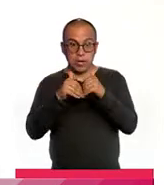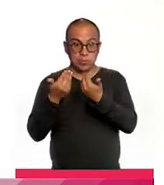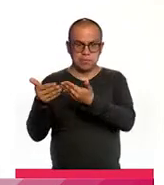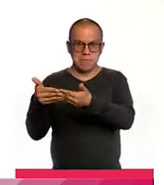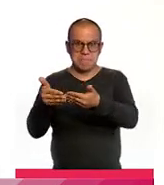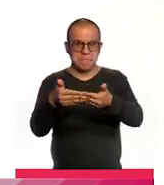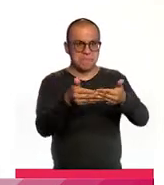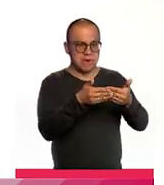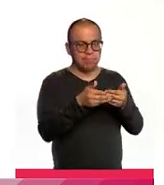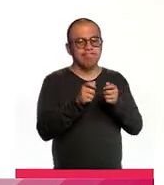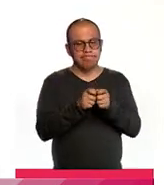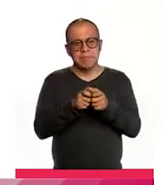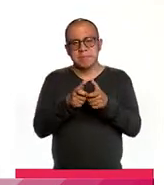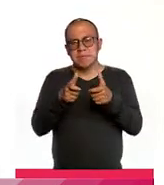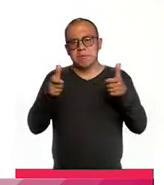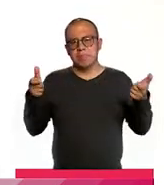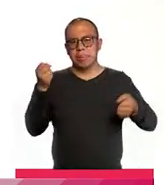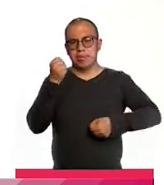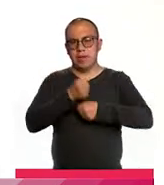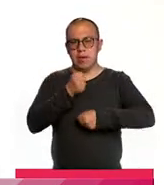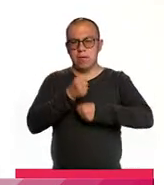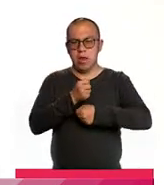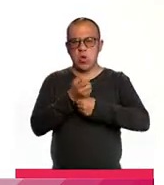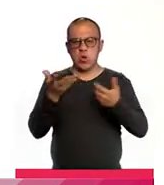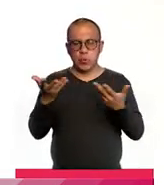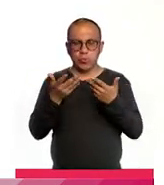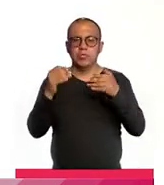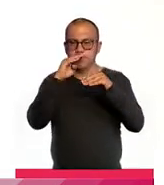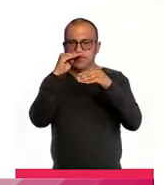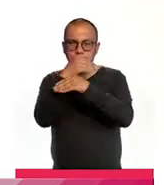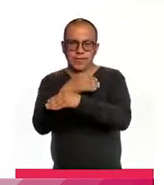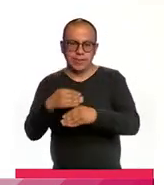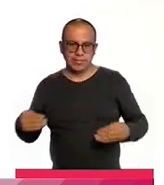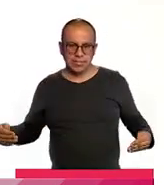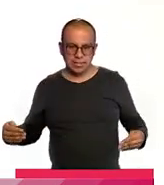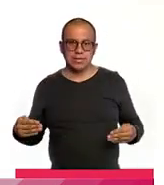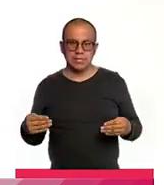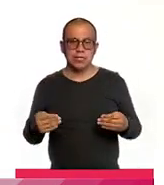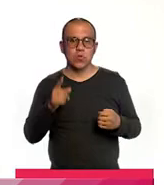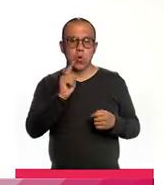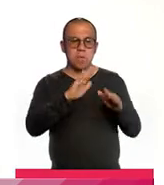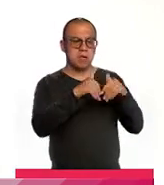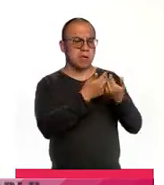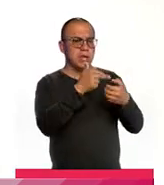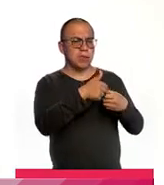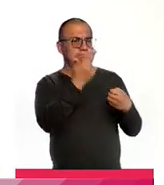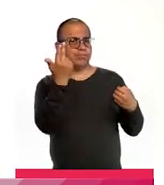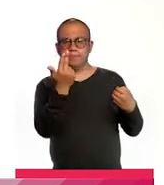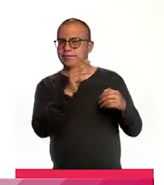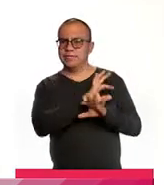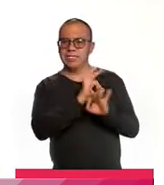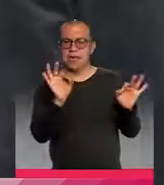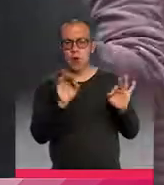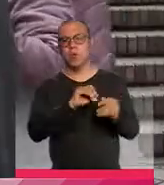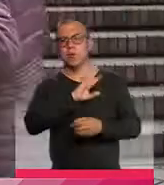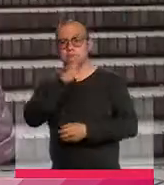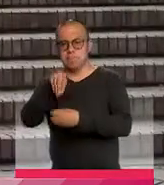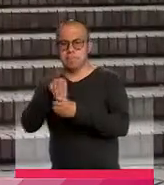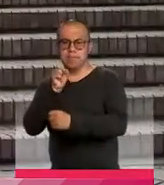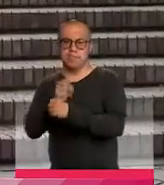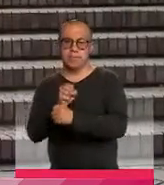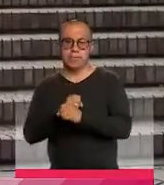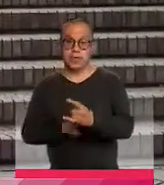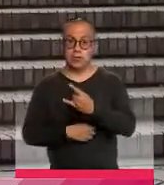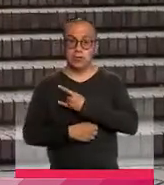incrementar esta tasa de trabajo infantil, aumentando el riesgo de deserción escolar de nuestros niños y jóvenes. La